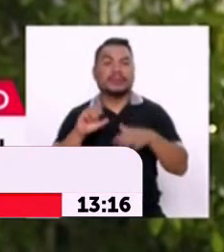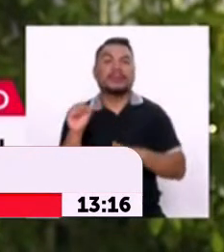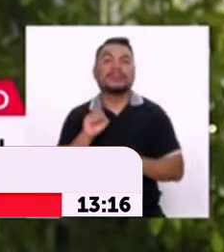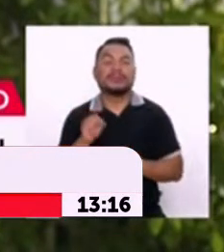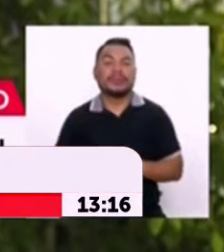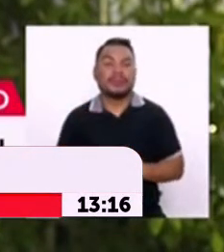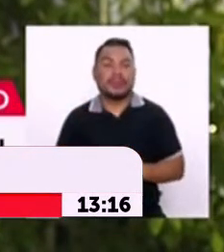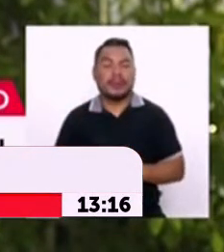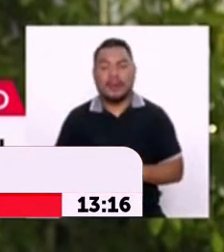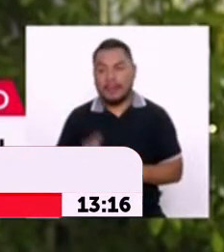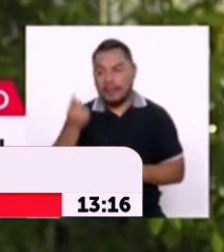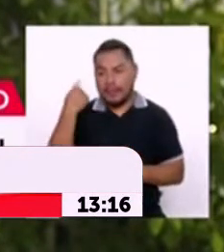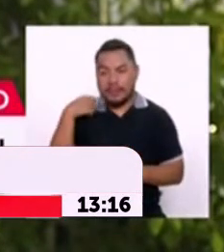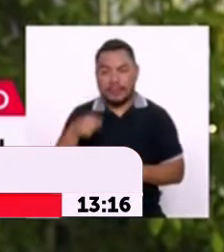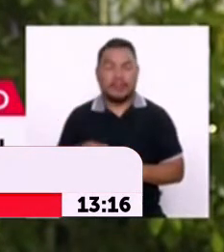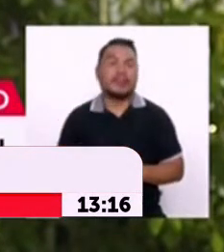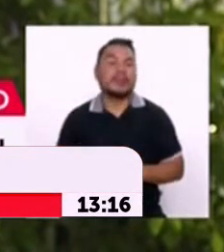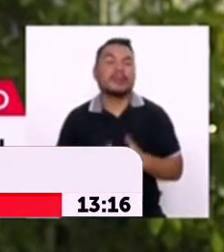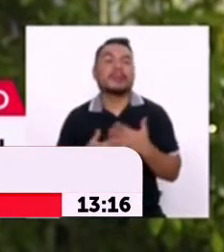87.976.017 soles para